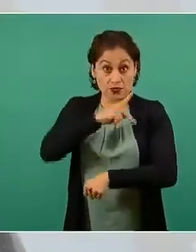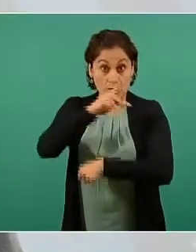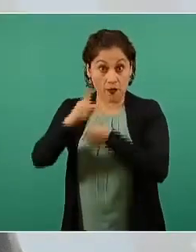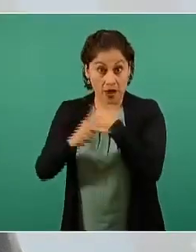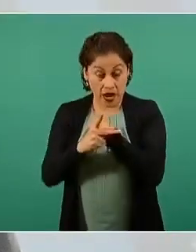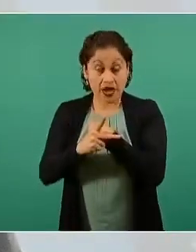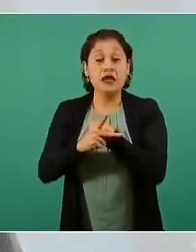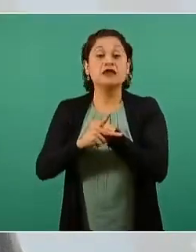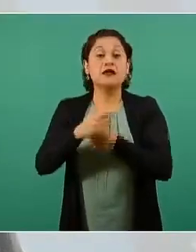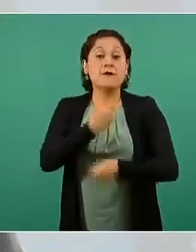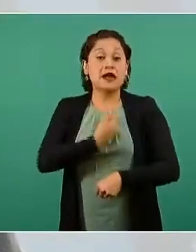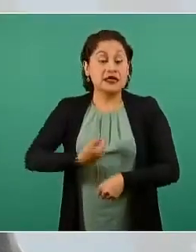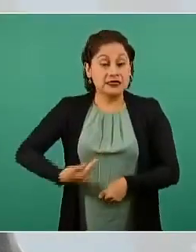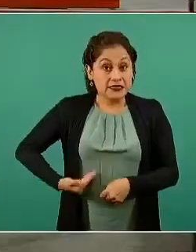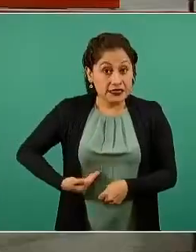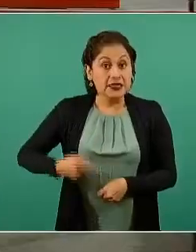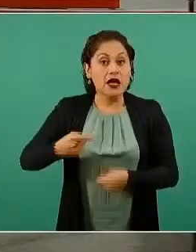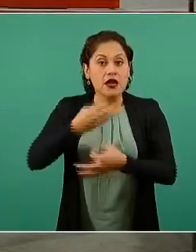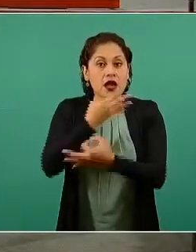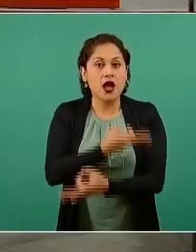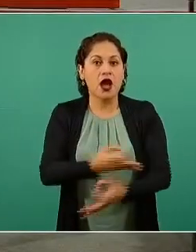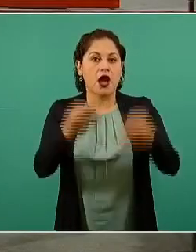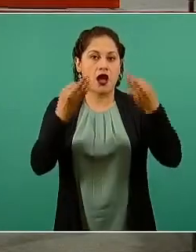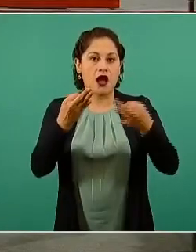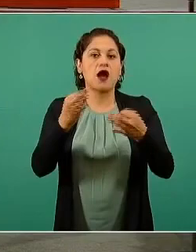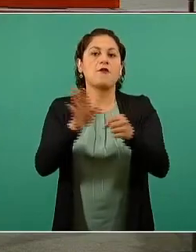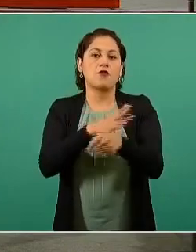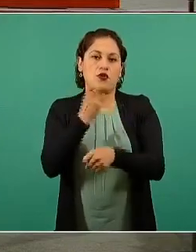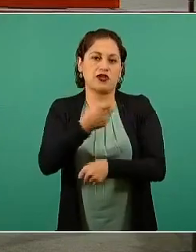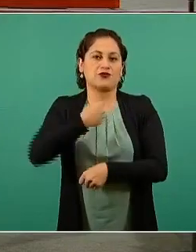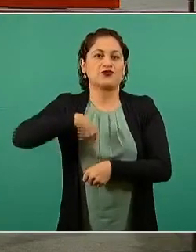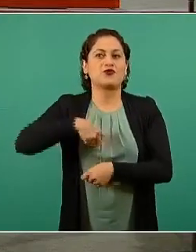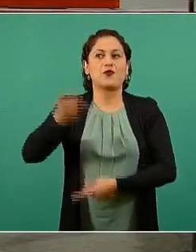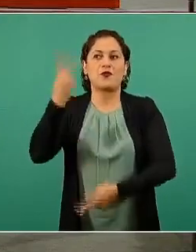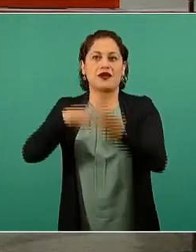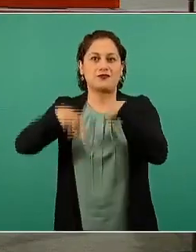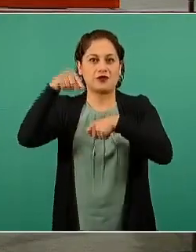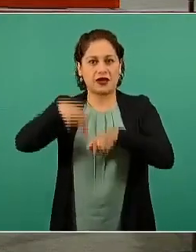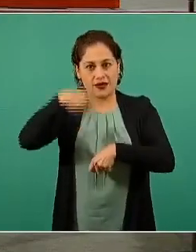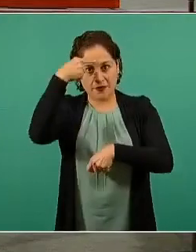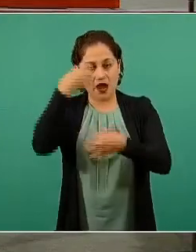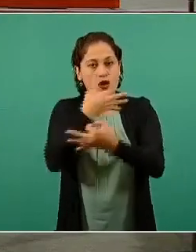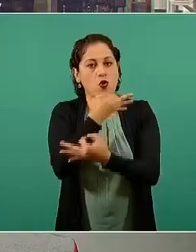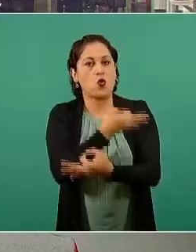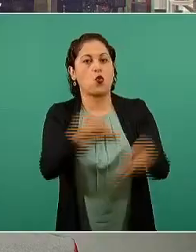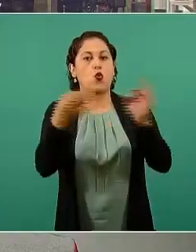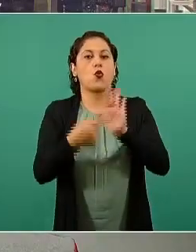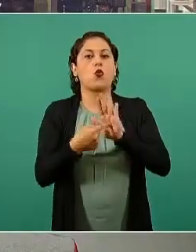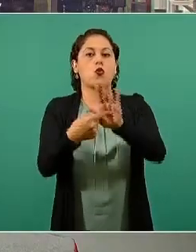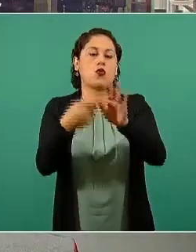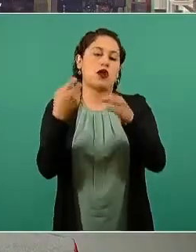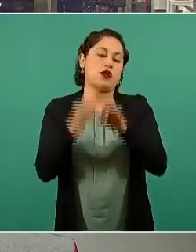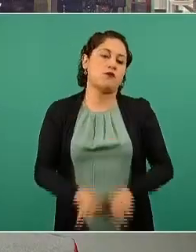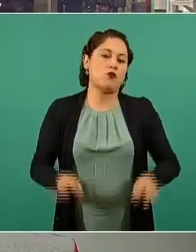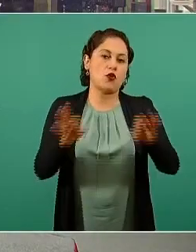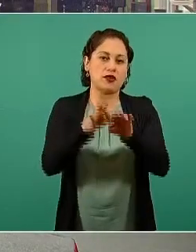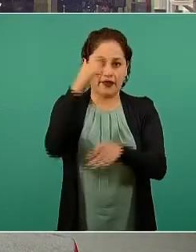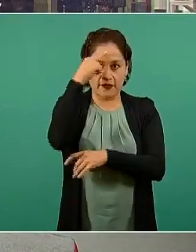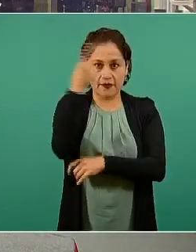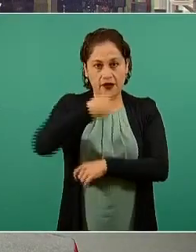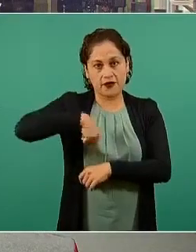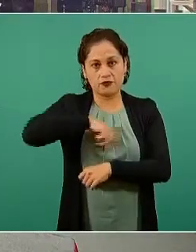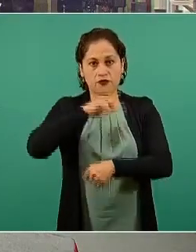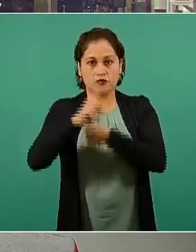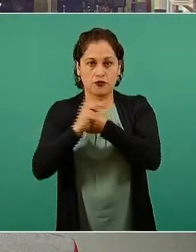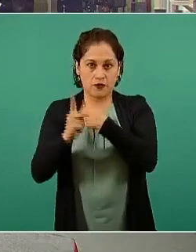especialmente para transmitir la importancia que tiene este hito para la salud pública en nuestra región. Gracias. Aquí quisiera colar, a propósito